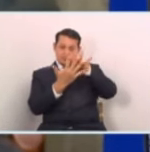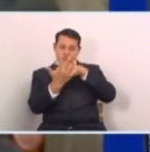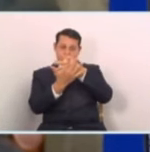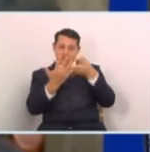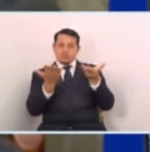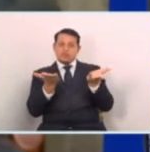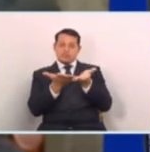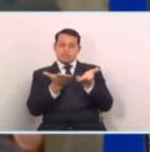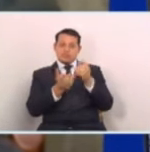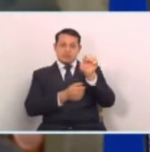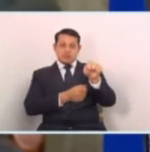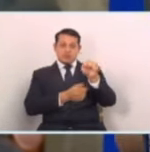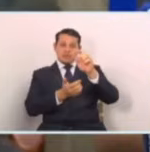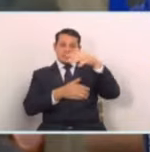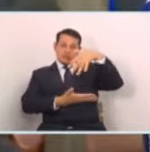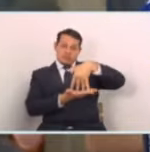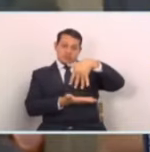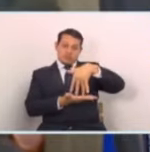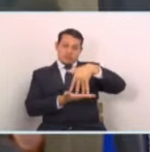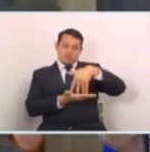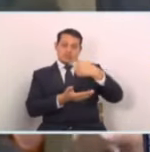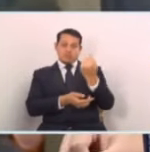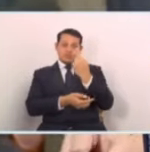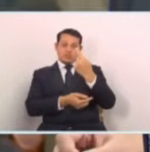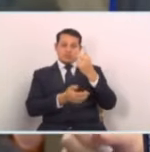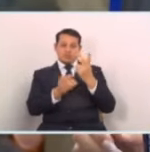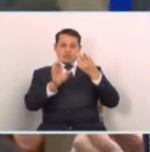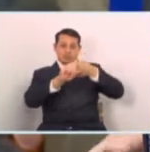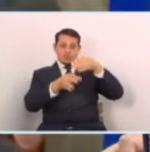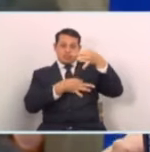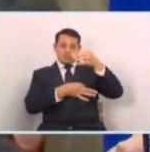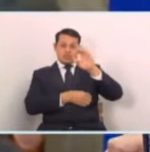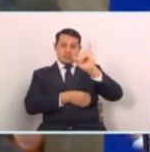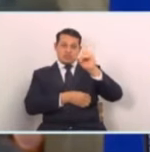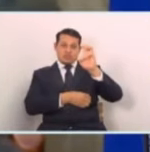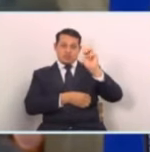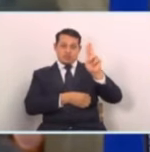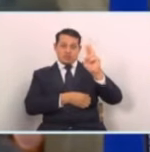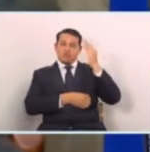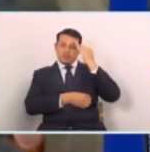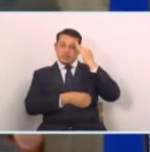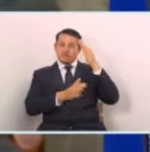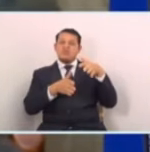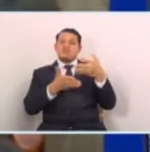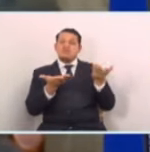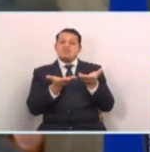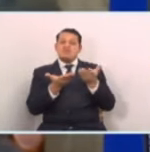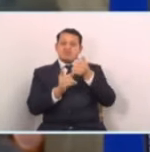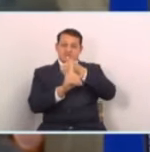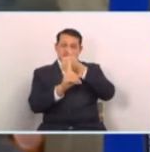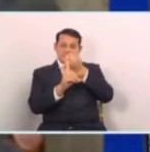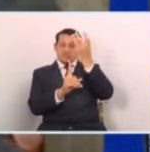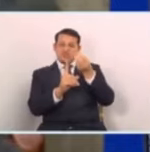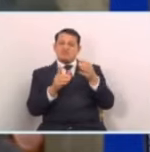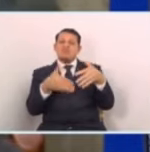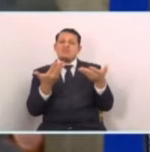que se desarrolla y está ahí pública. Solamente tienen que entrar a la página del ISDEMU para saber qué diariamente